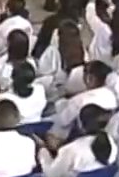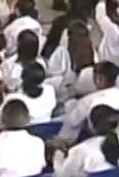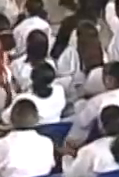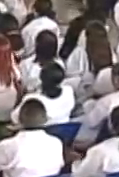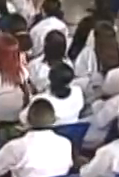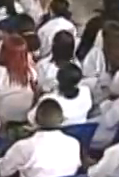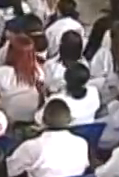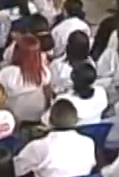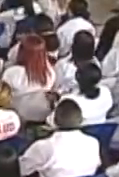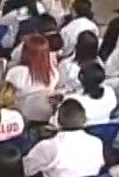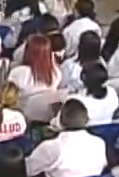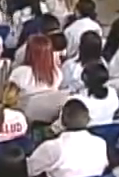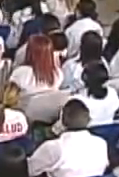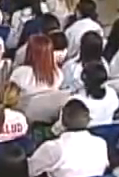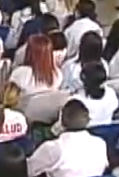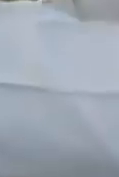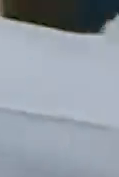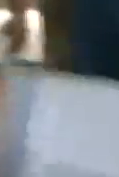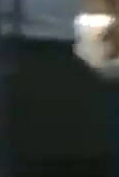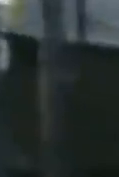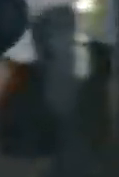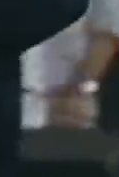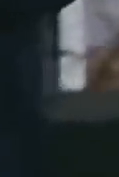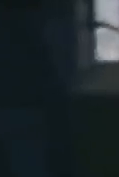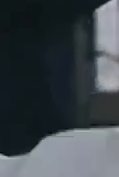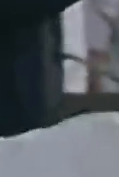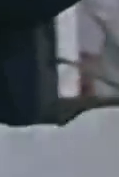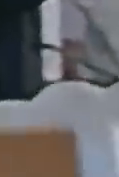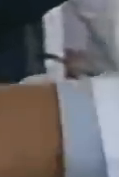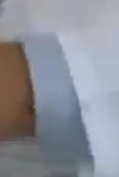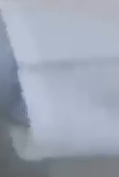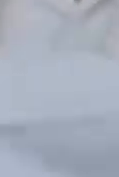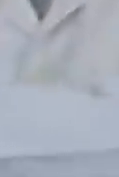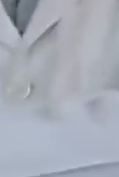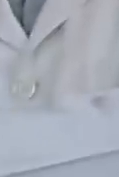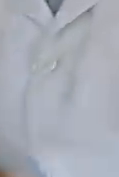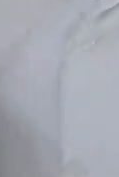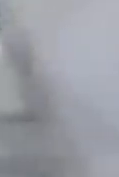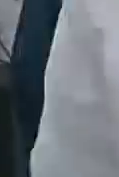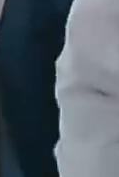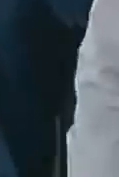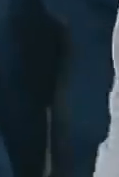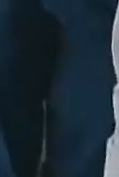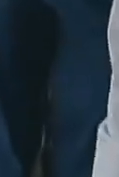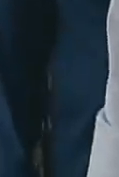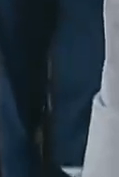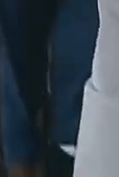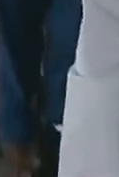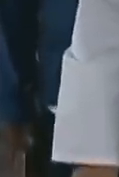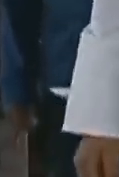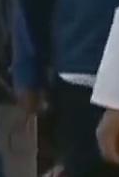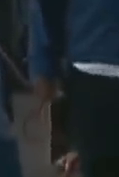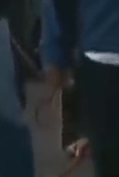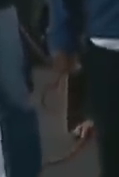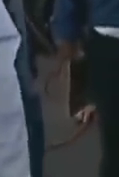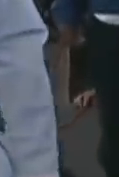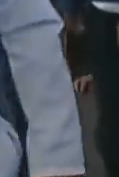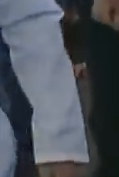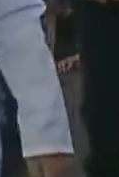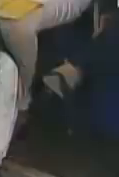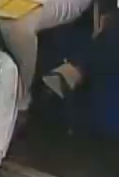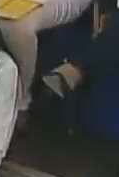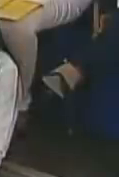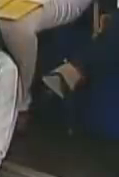Profesores universitarios, formadores de médicos y médicos practicantes del pueblo. Felicidades, por